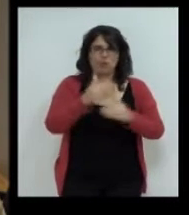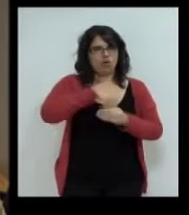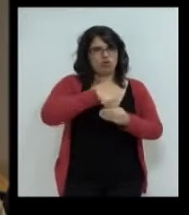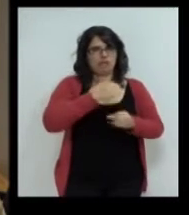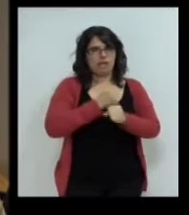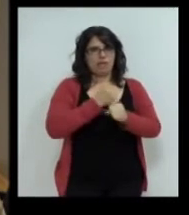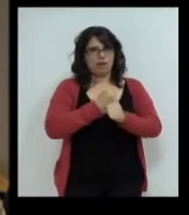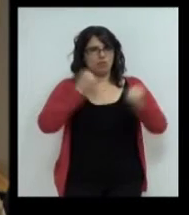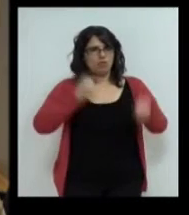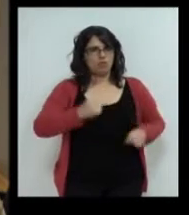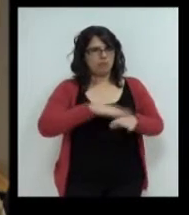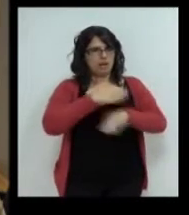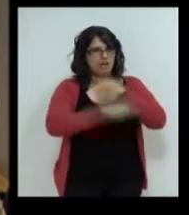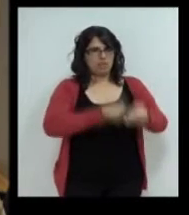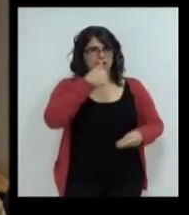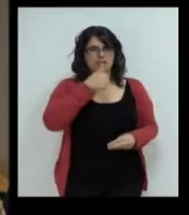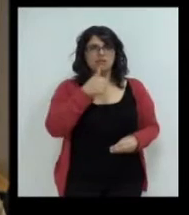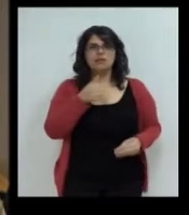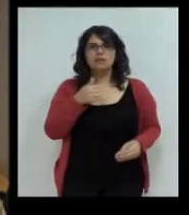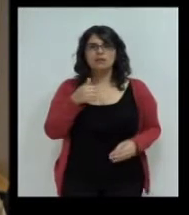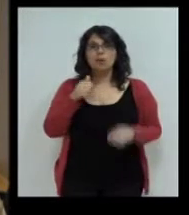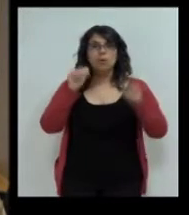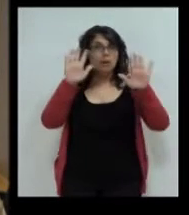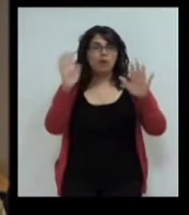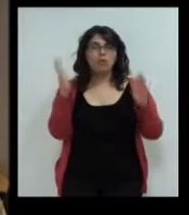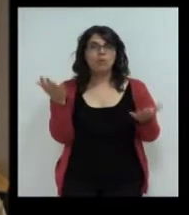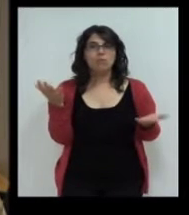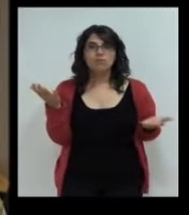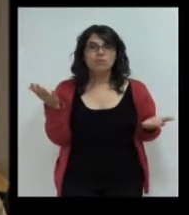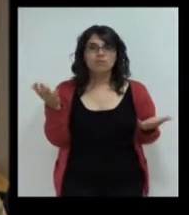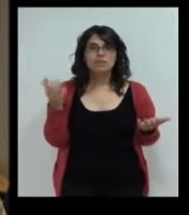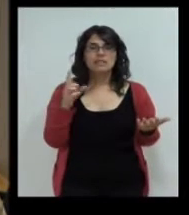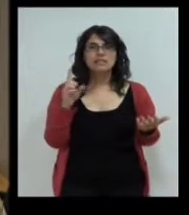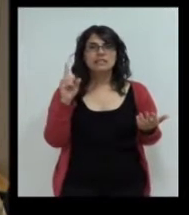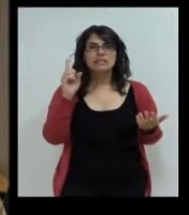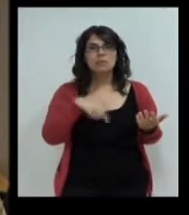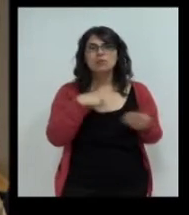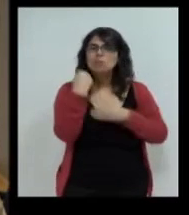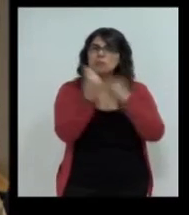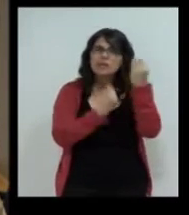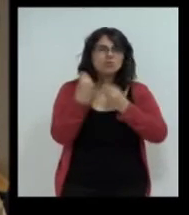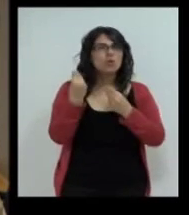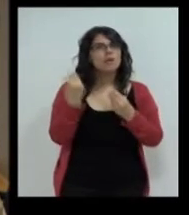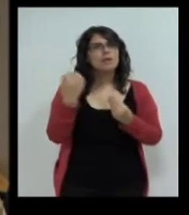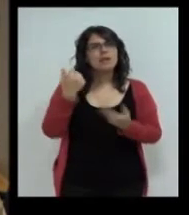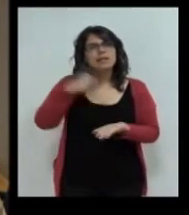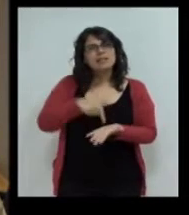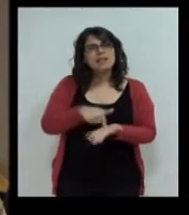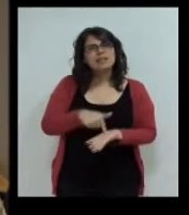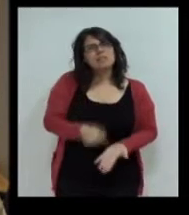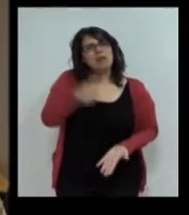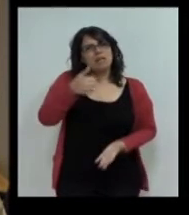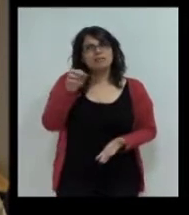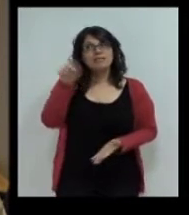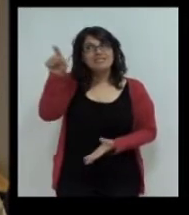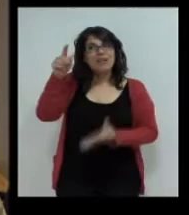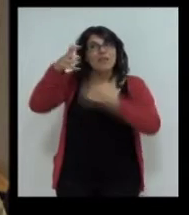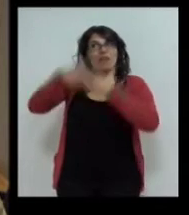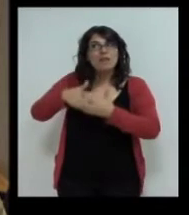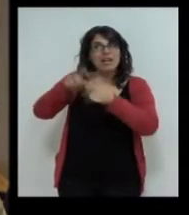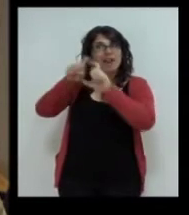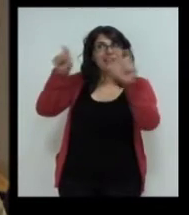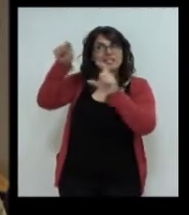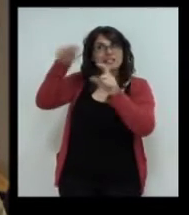para poder hacer audiodescripción cada vez más, pero también creo que deberíamos ser más exigentes con los fabricantes de televisiones para